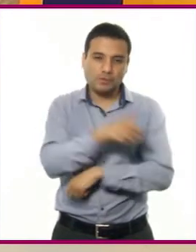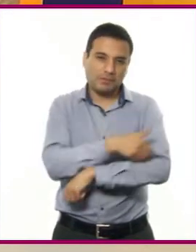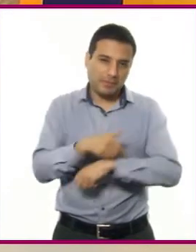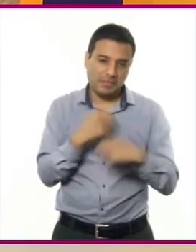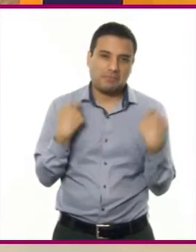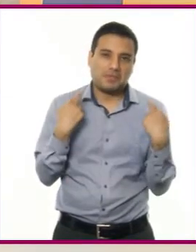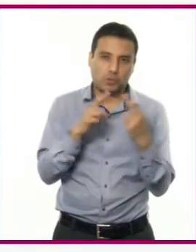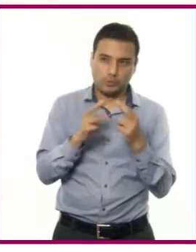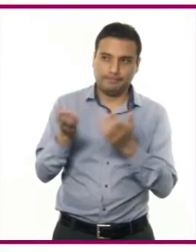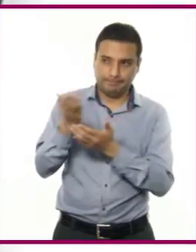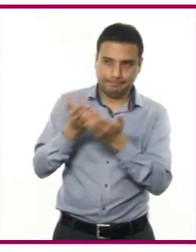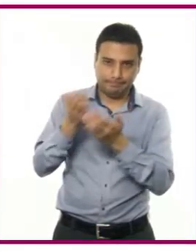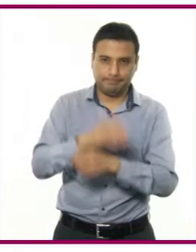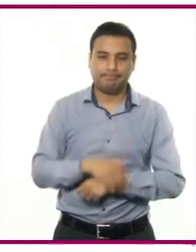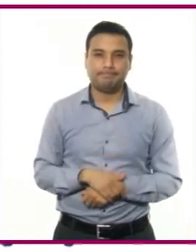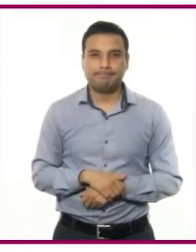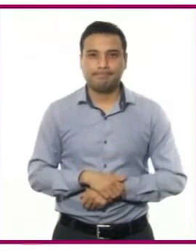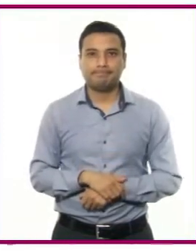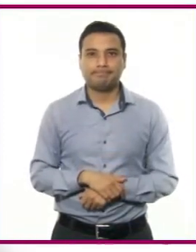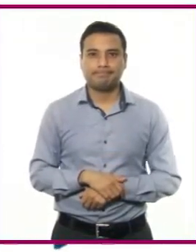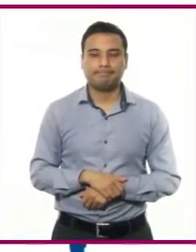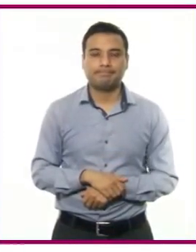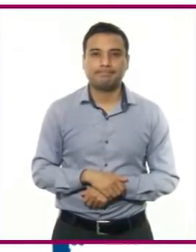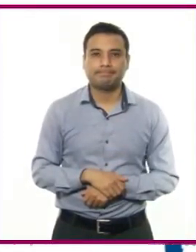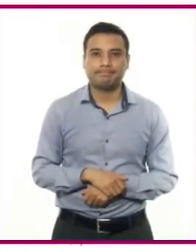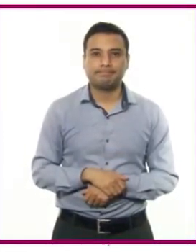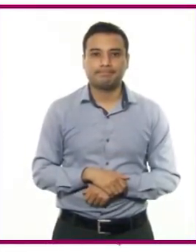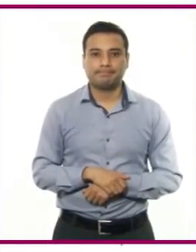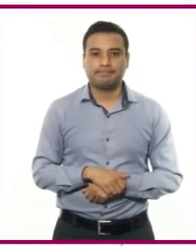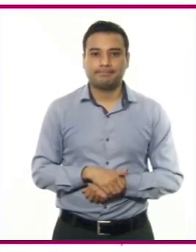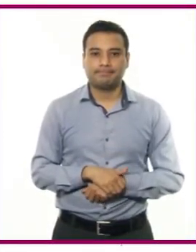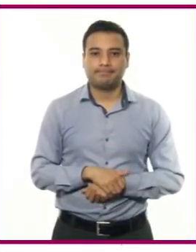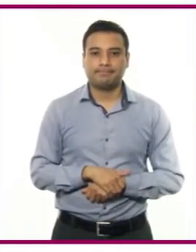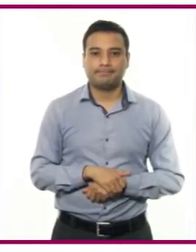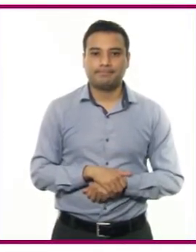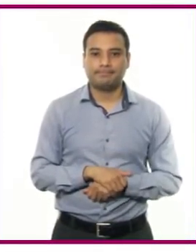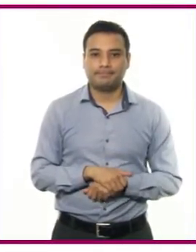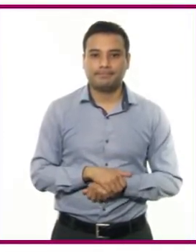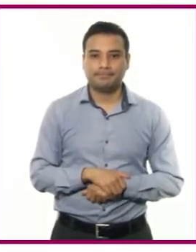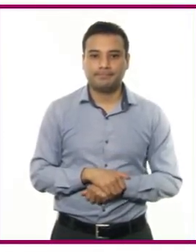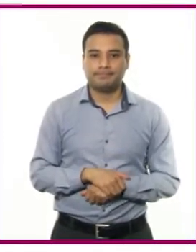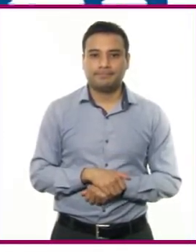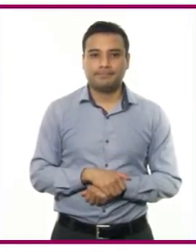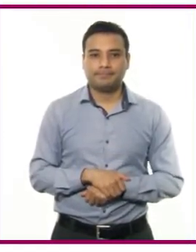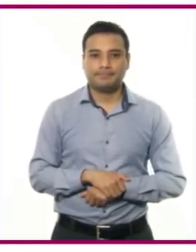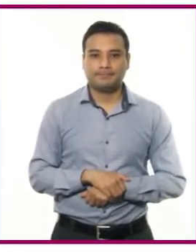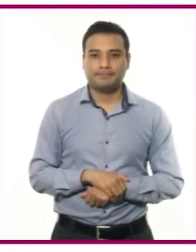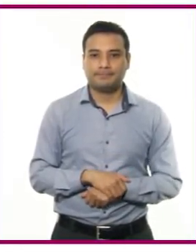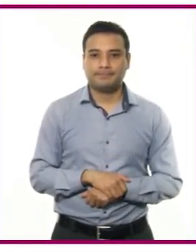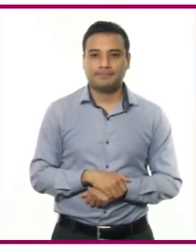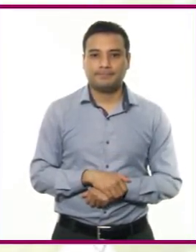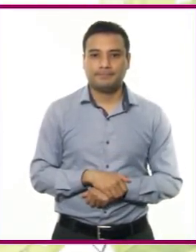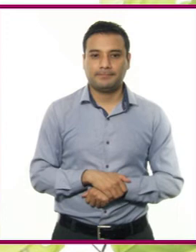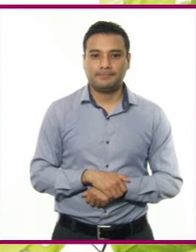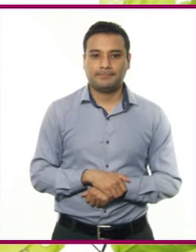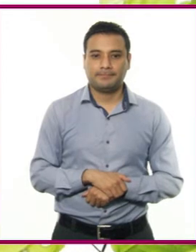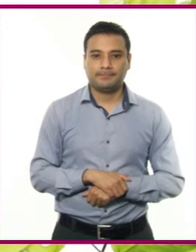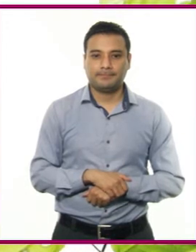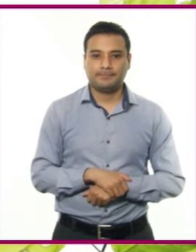profesor o profesora. Thank you.